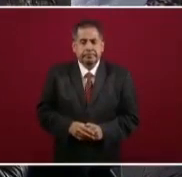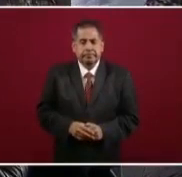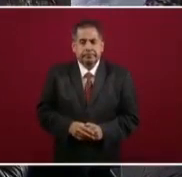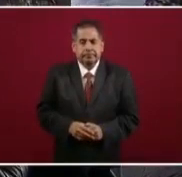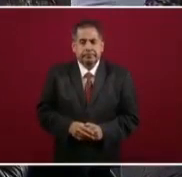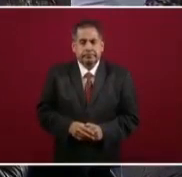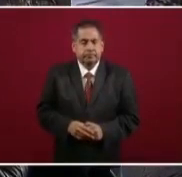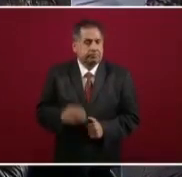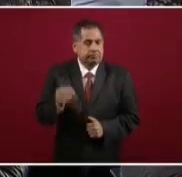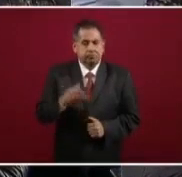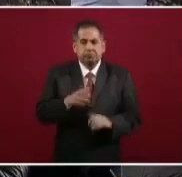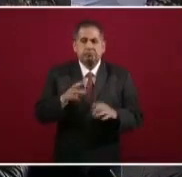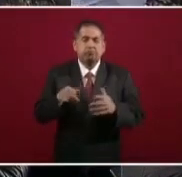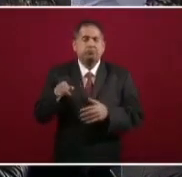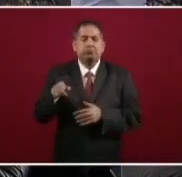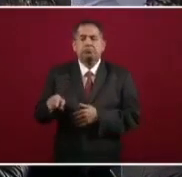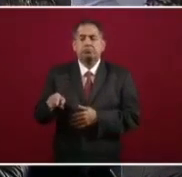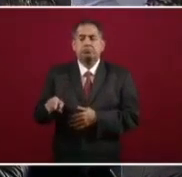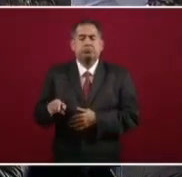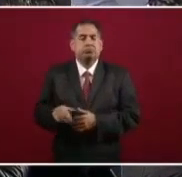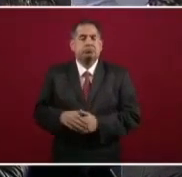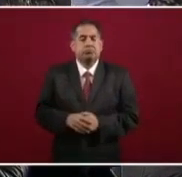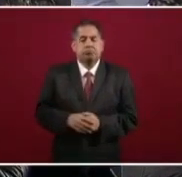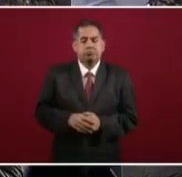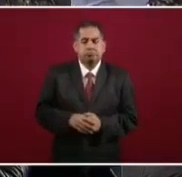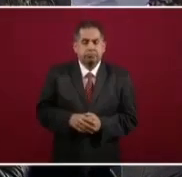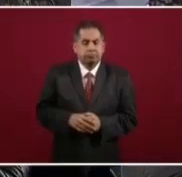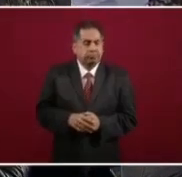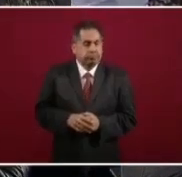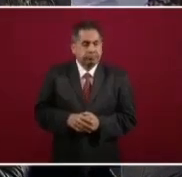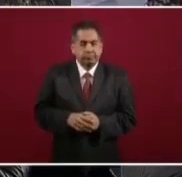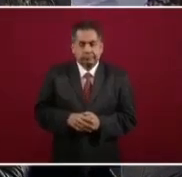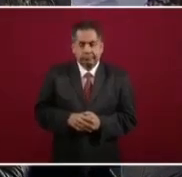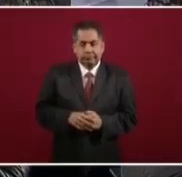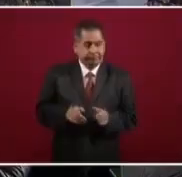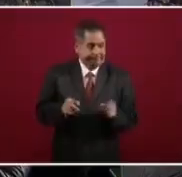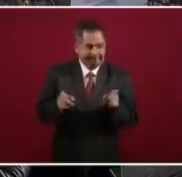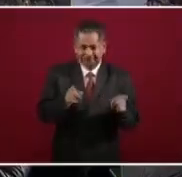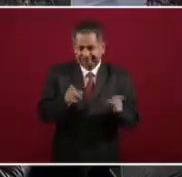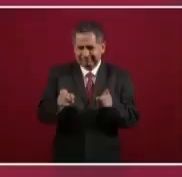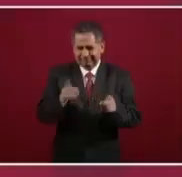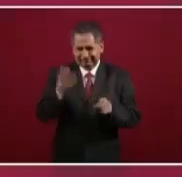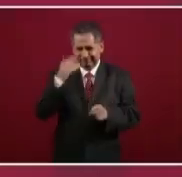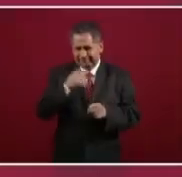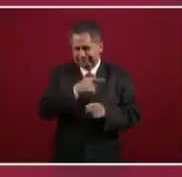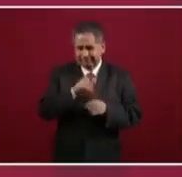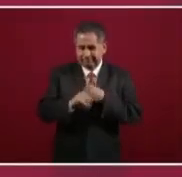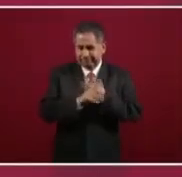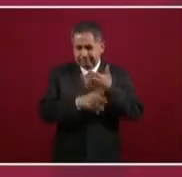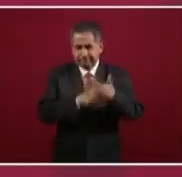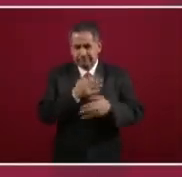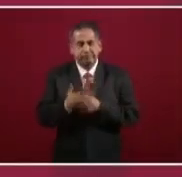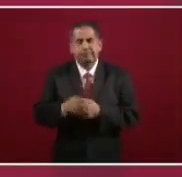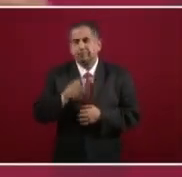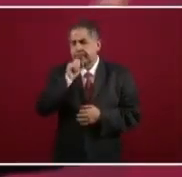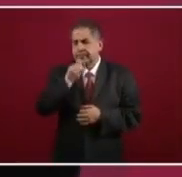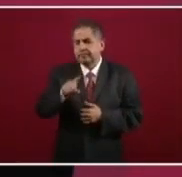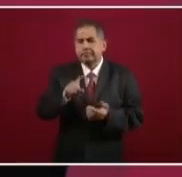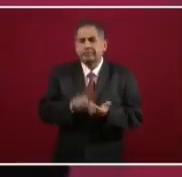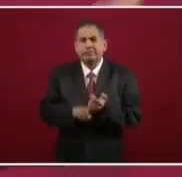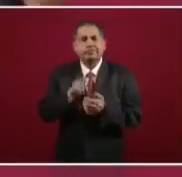aún y esas circunstancias porque también esto tiene que ver